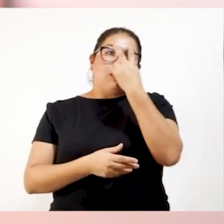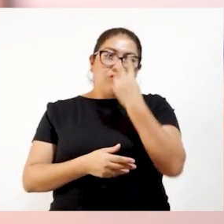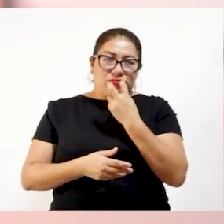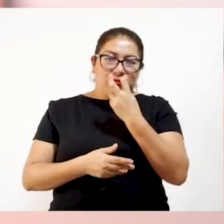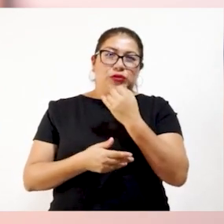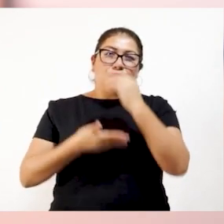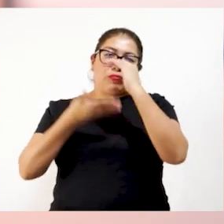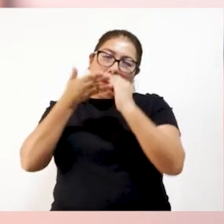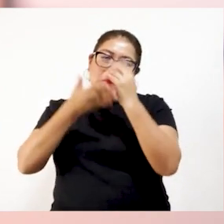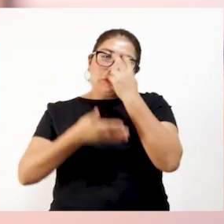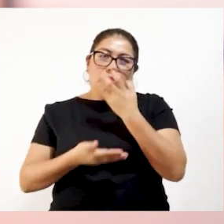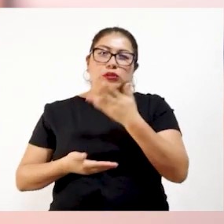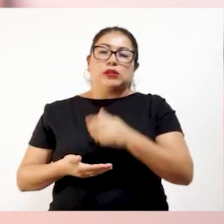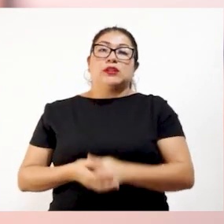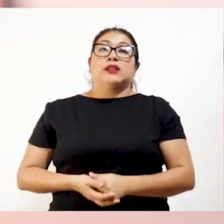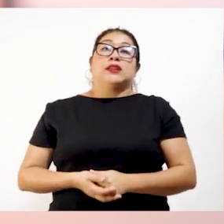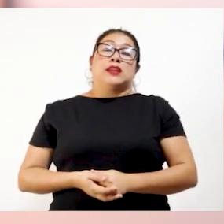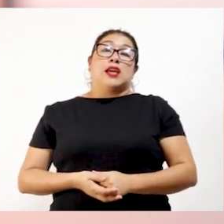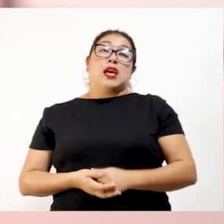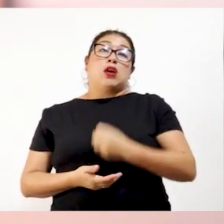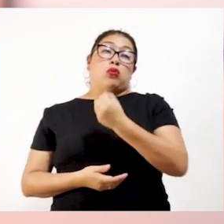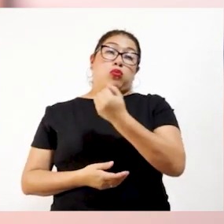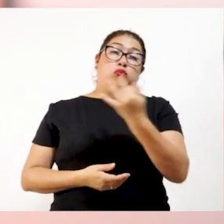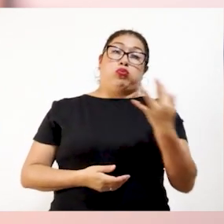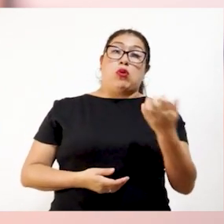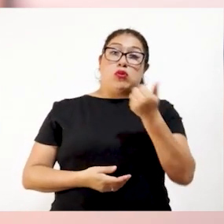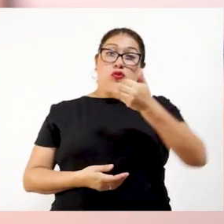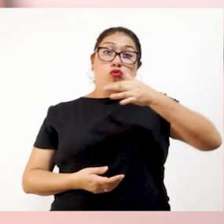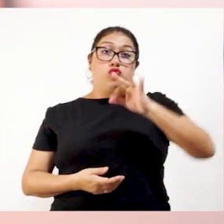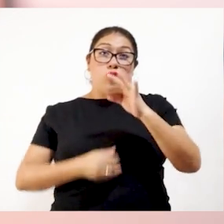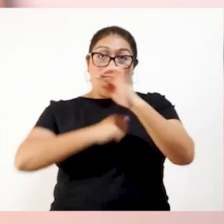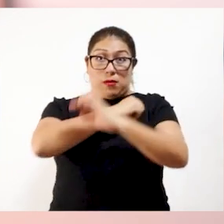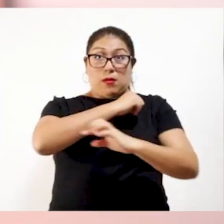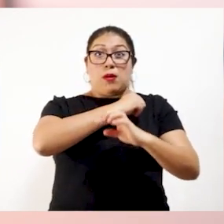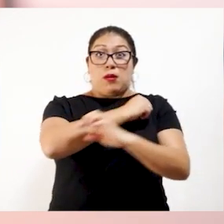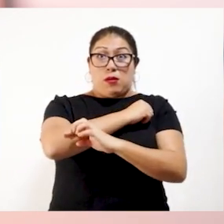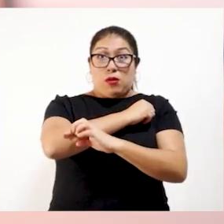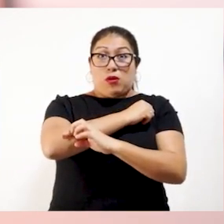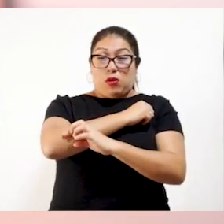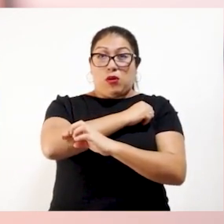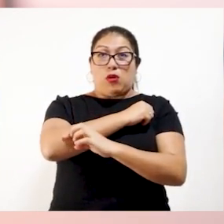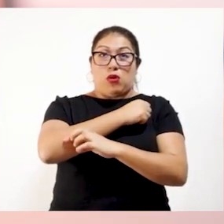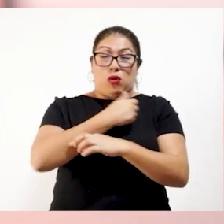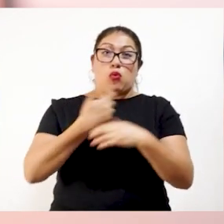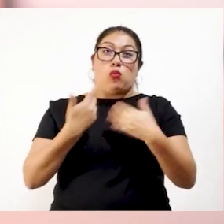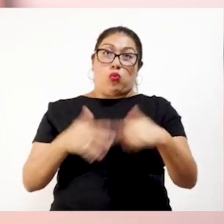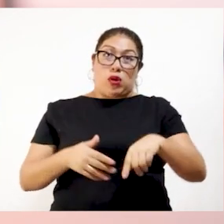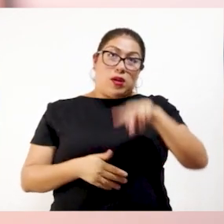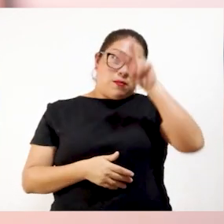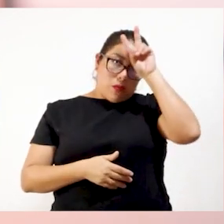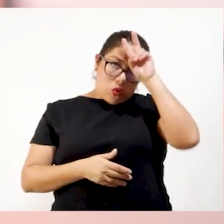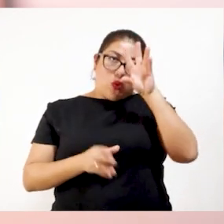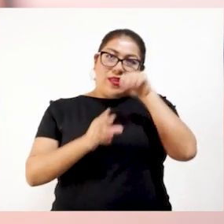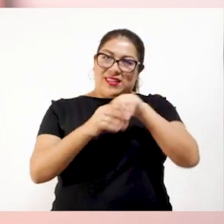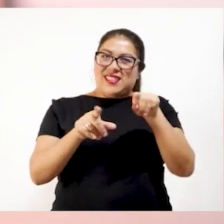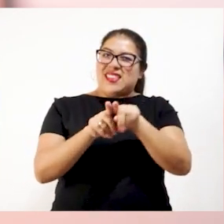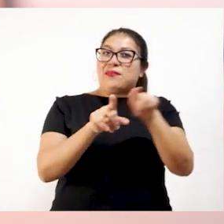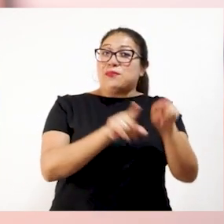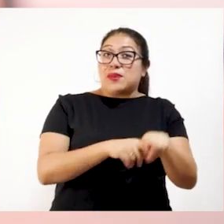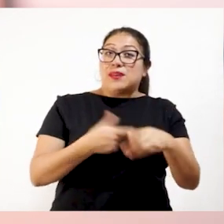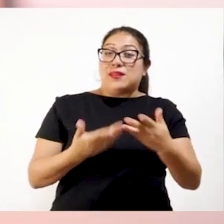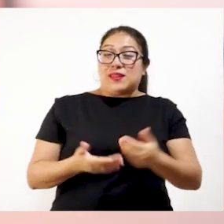con ceguera o con baja visión de los 19 países en los que estamos presentes a día de hoy. Perú, por